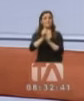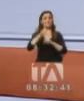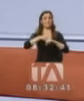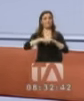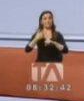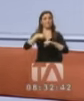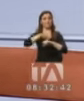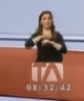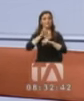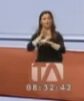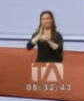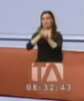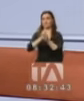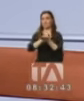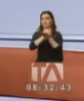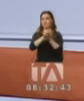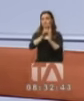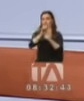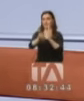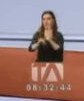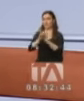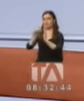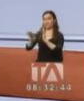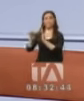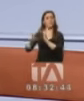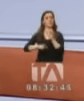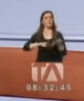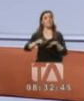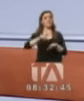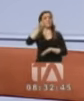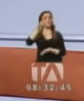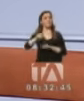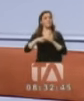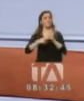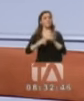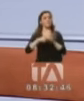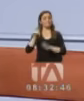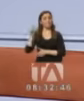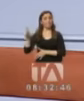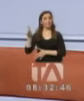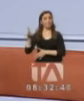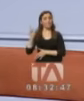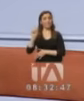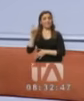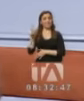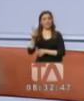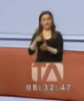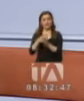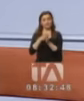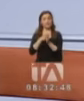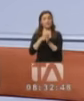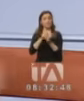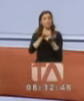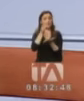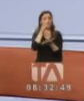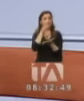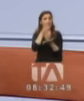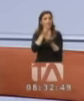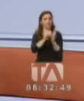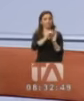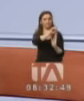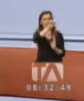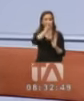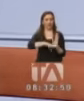podamos canalizar la ayuda enfocándonos en las zonas que lo necesitan. Si, digamos, Pedernales tiene ahora una necesidad urgente de medicinas, pues que la ayuda